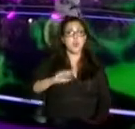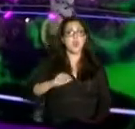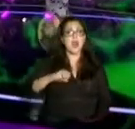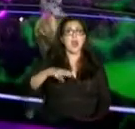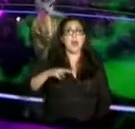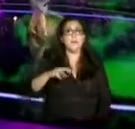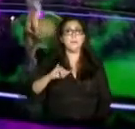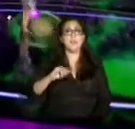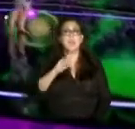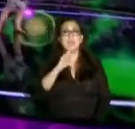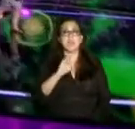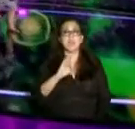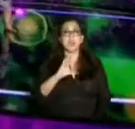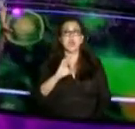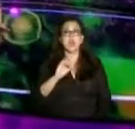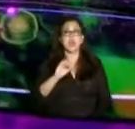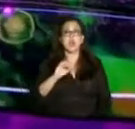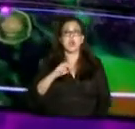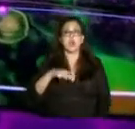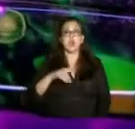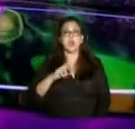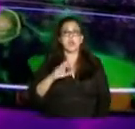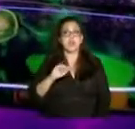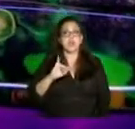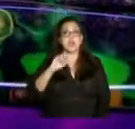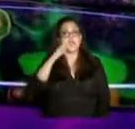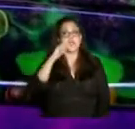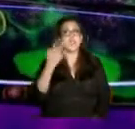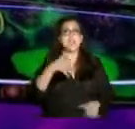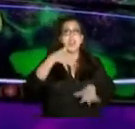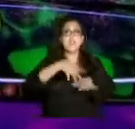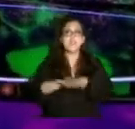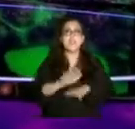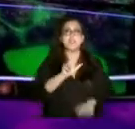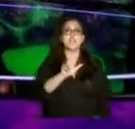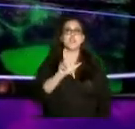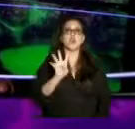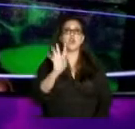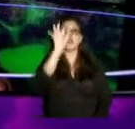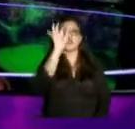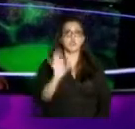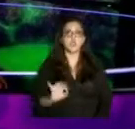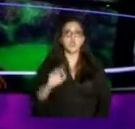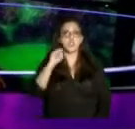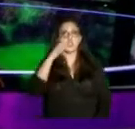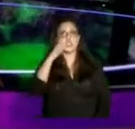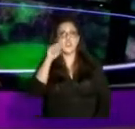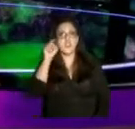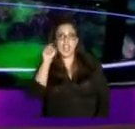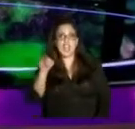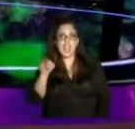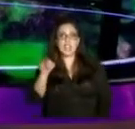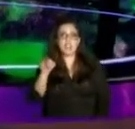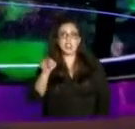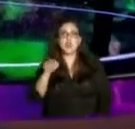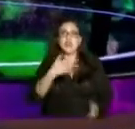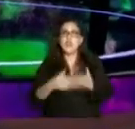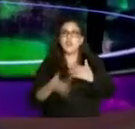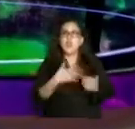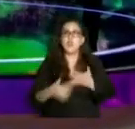mezcla amerindia del 84%. Es decir, el genoma de nuestras mitocondrias es en un 84%